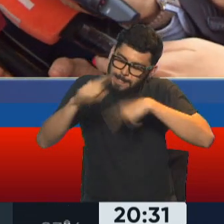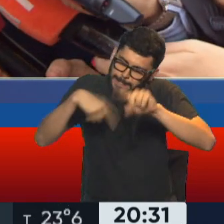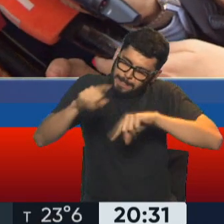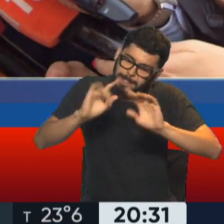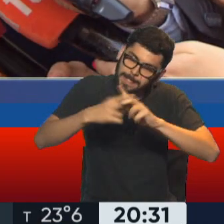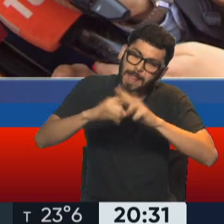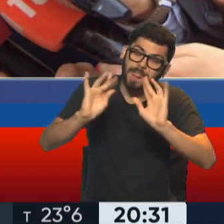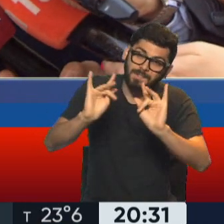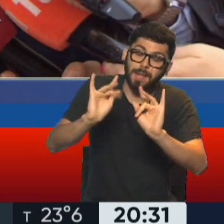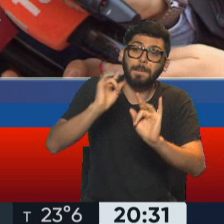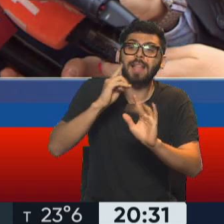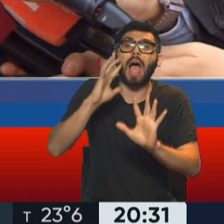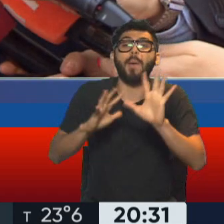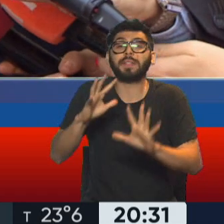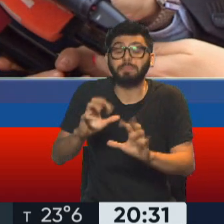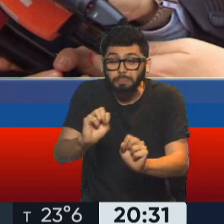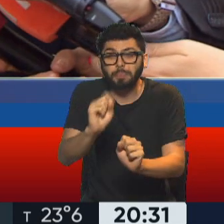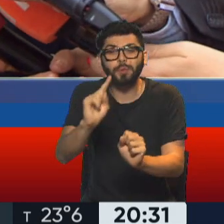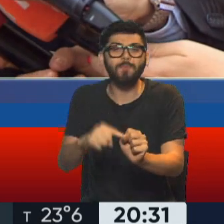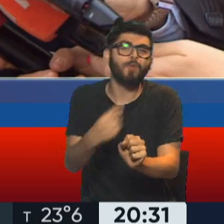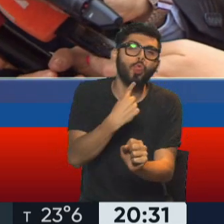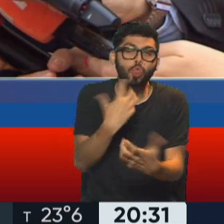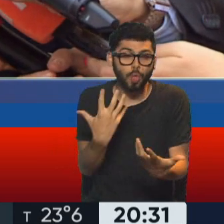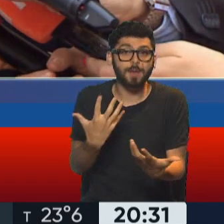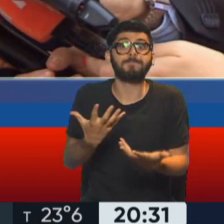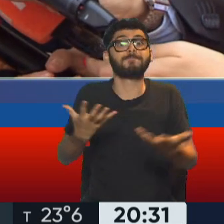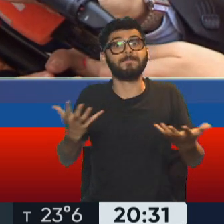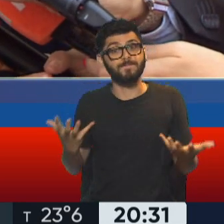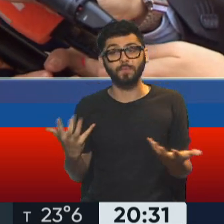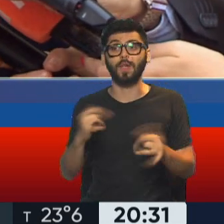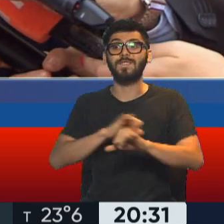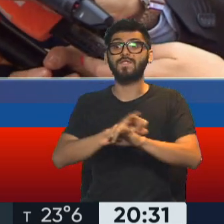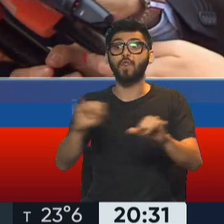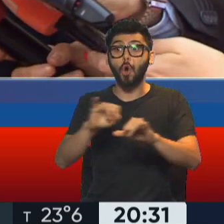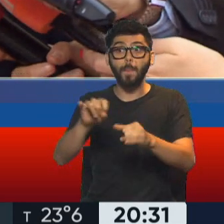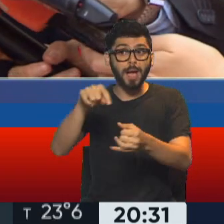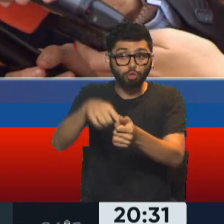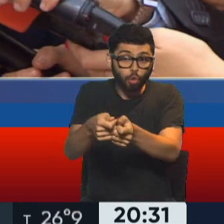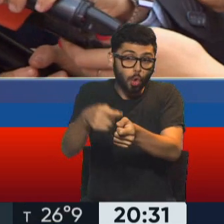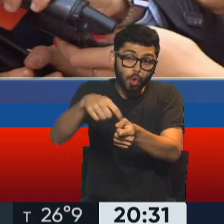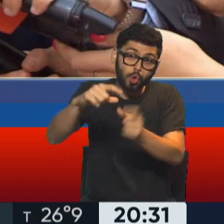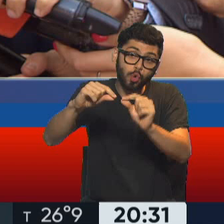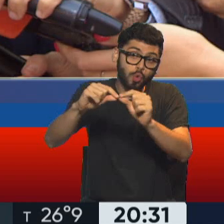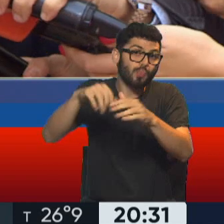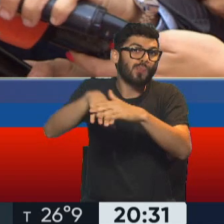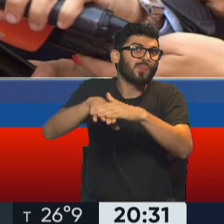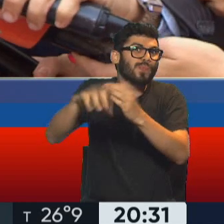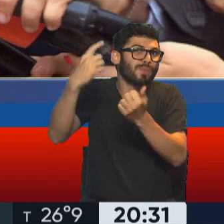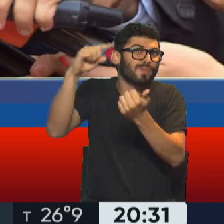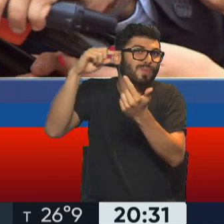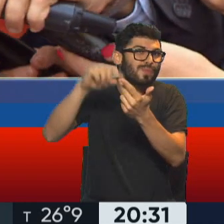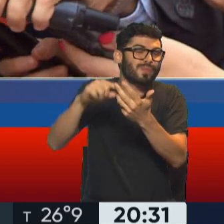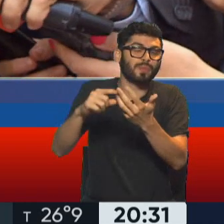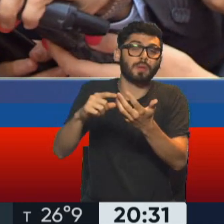de resultado incierto. Entonces es muy probable que gran parte de la información que había ahí, que tenía además que ver de la